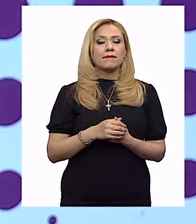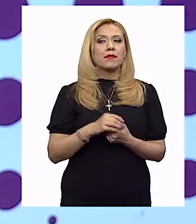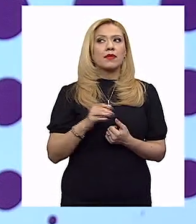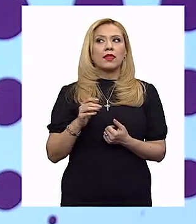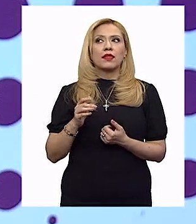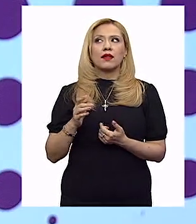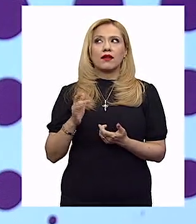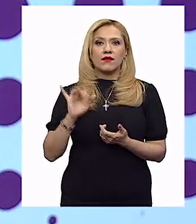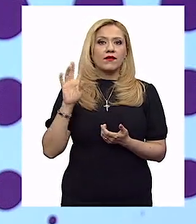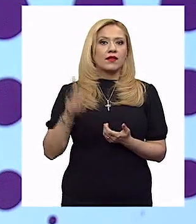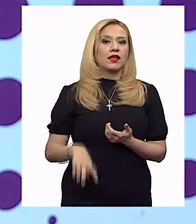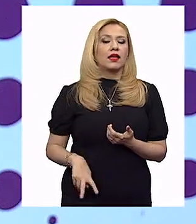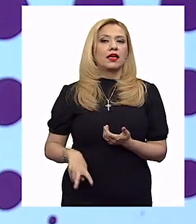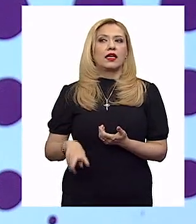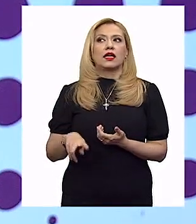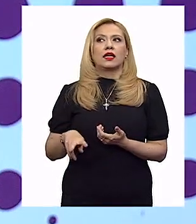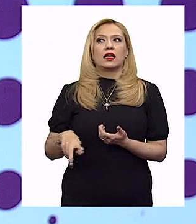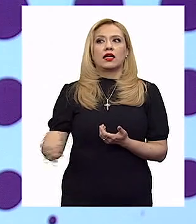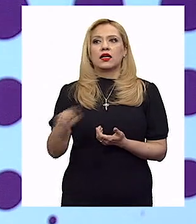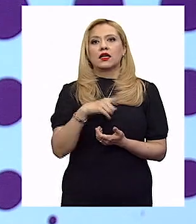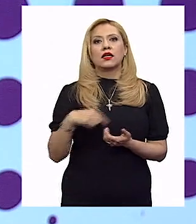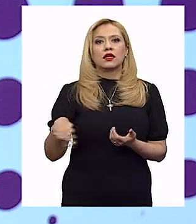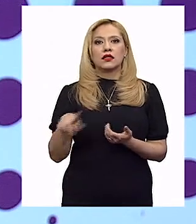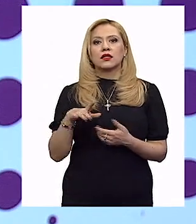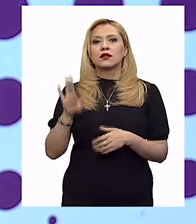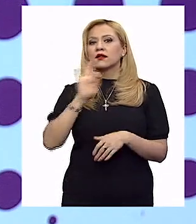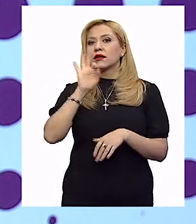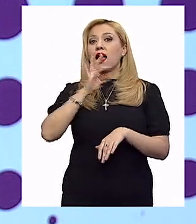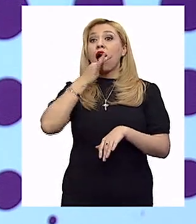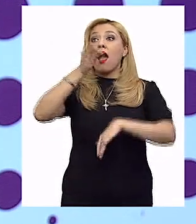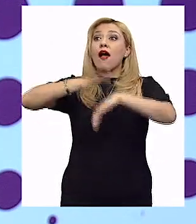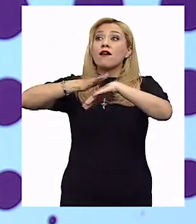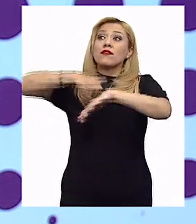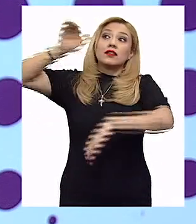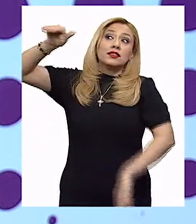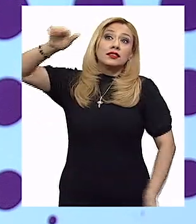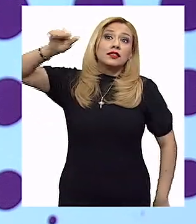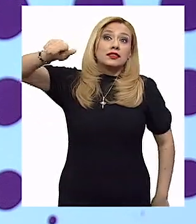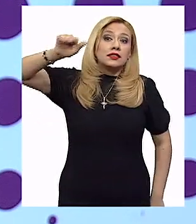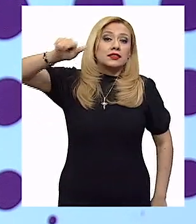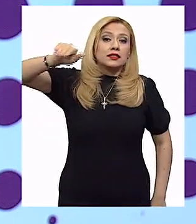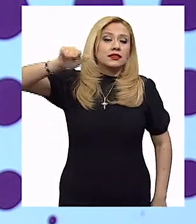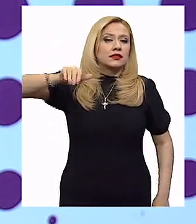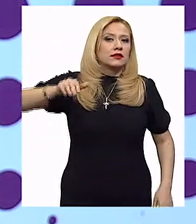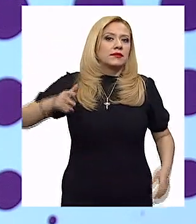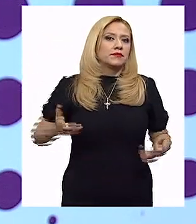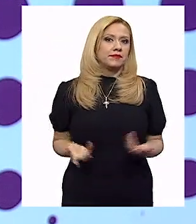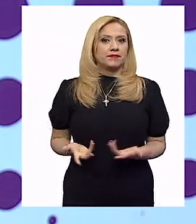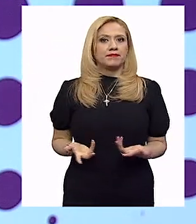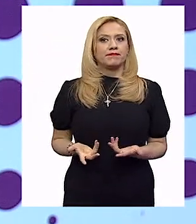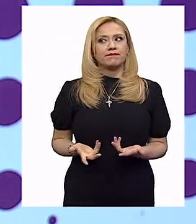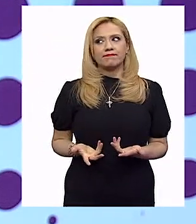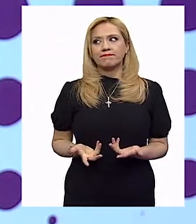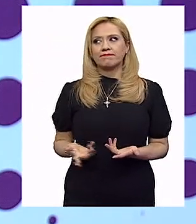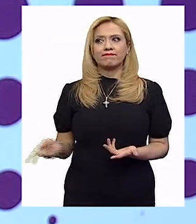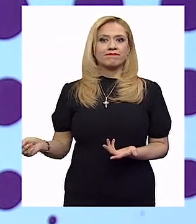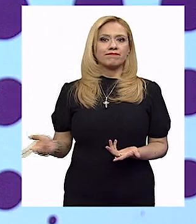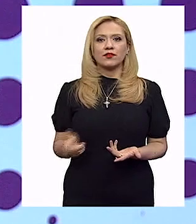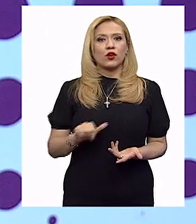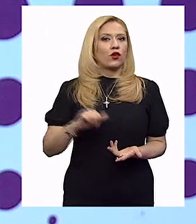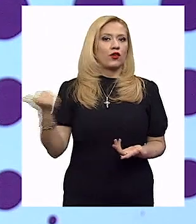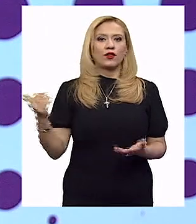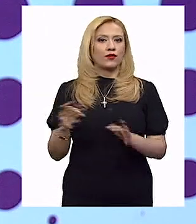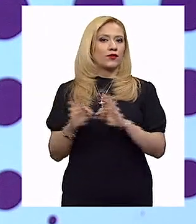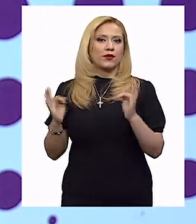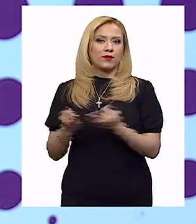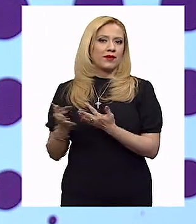pues para los alarmantes, pues es completamente, alertadores, perdón, es completamente otro